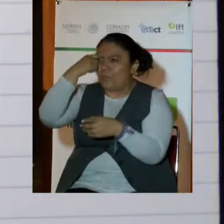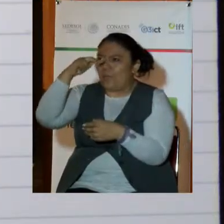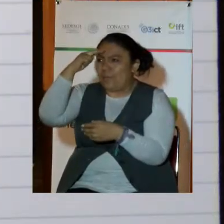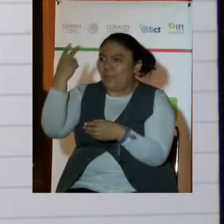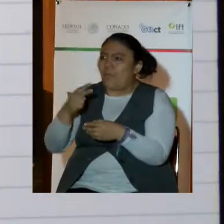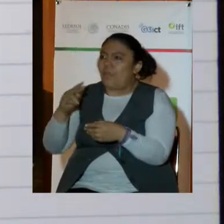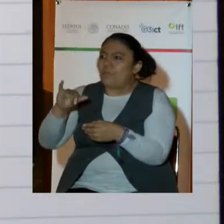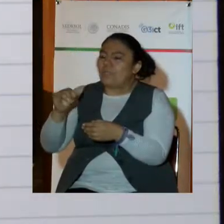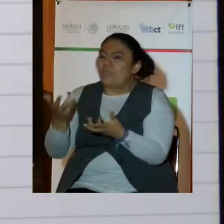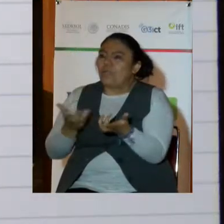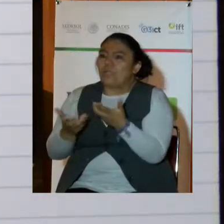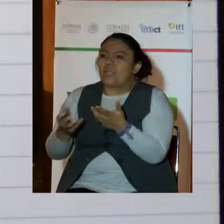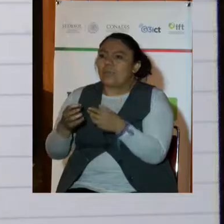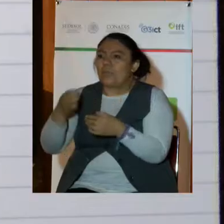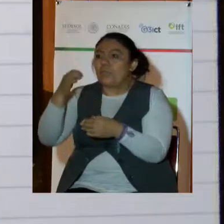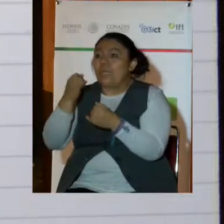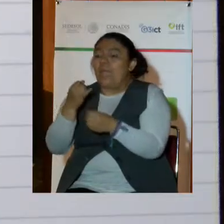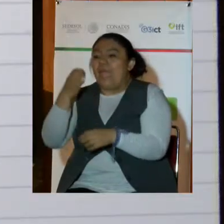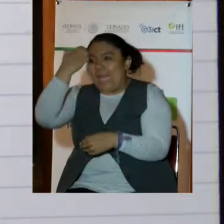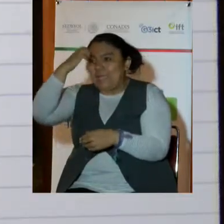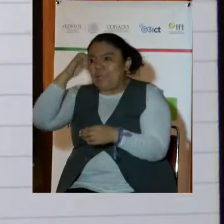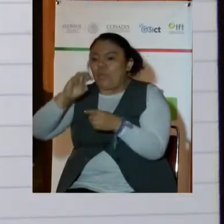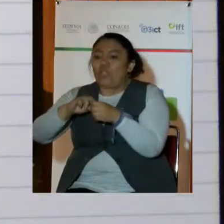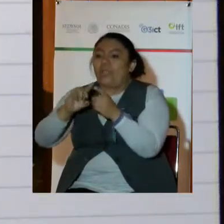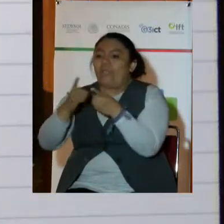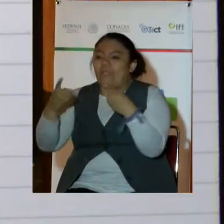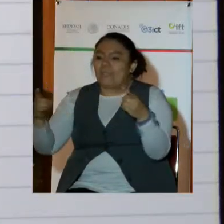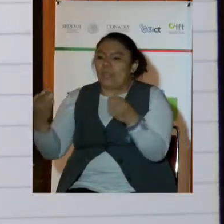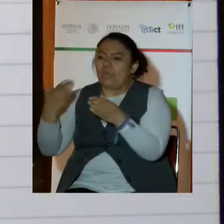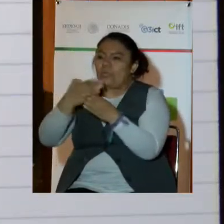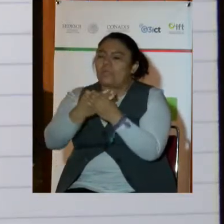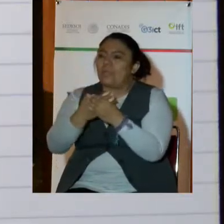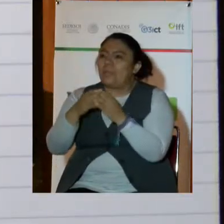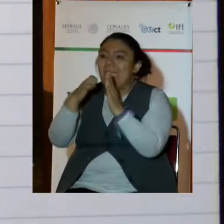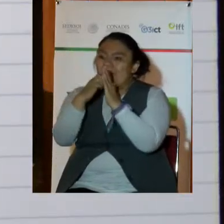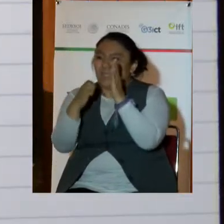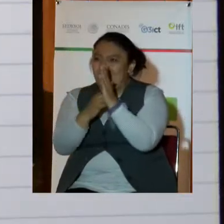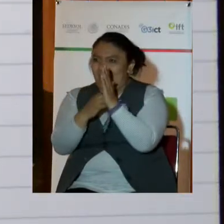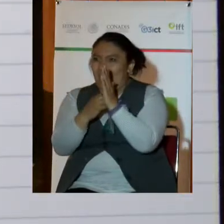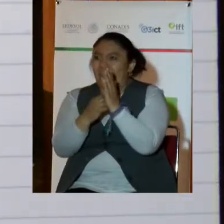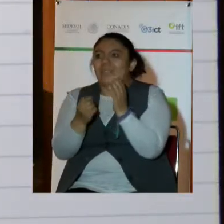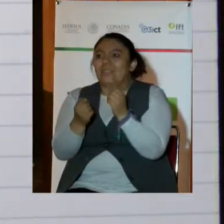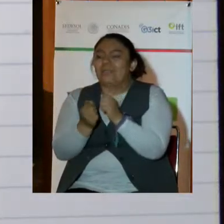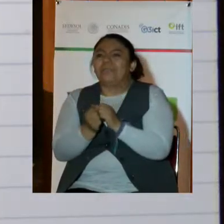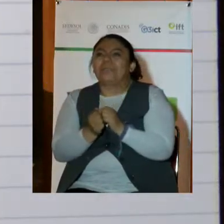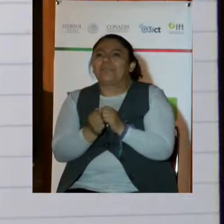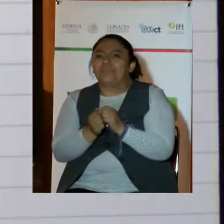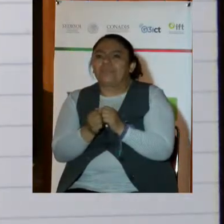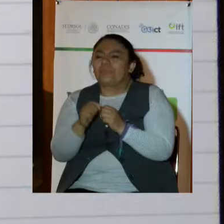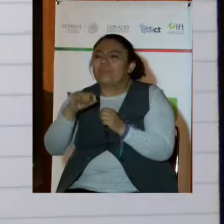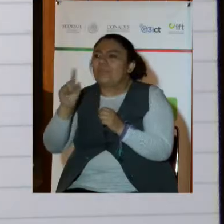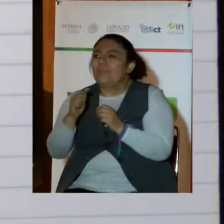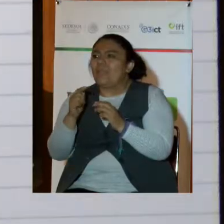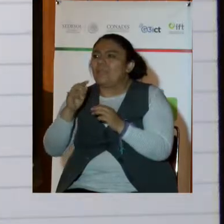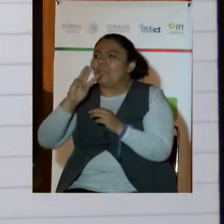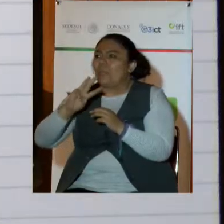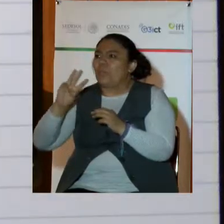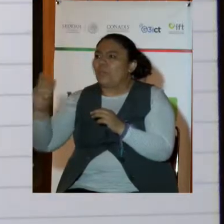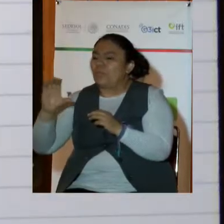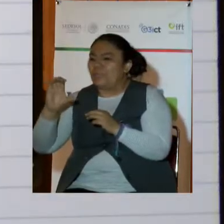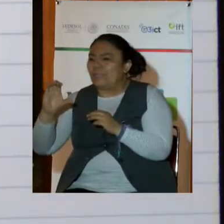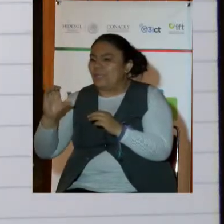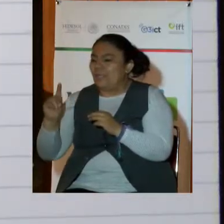que por ser desarrollo indio es el mejor del mundo. Le dije, ¿cierto o no? ¿O qué pasa ahí, no? Entonces, aquí yo creo que hay un nicho de oportunidad